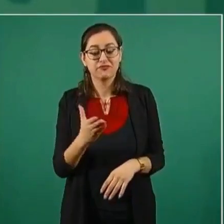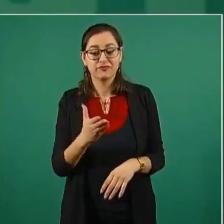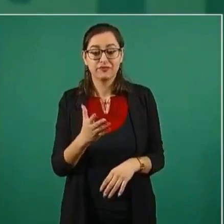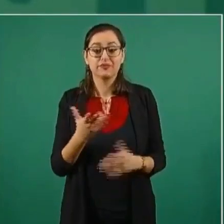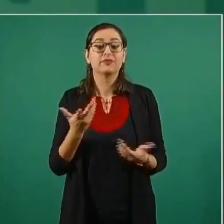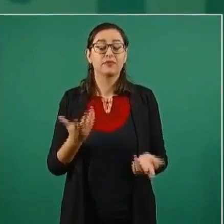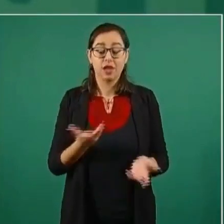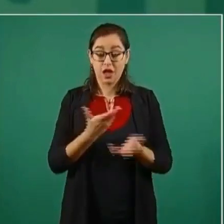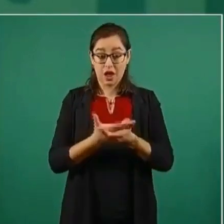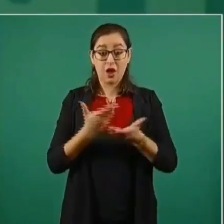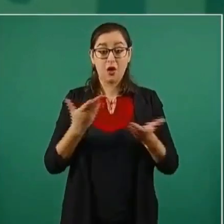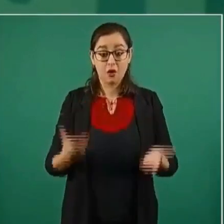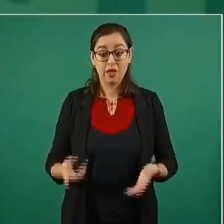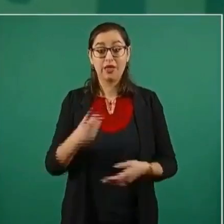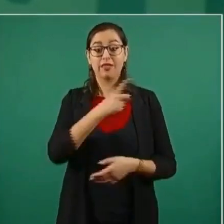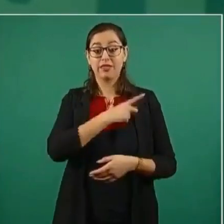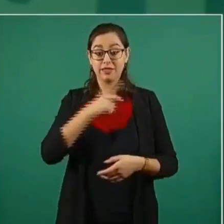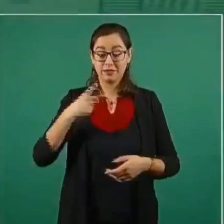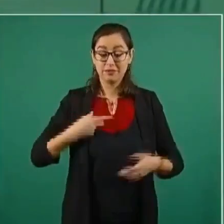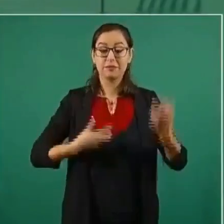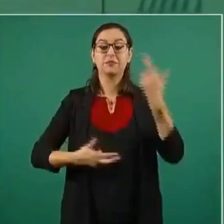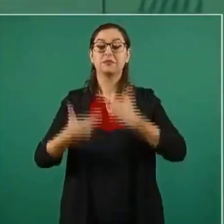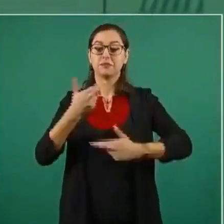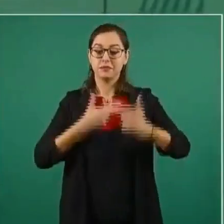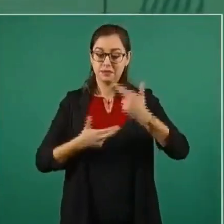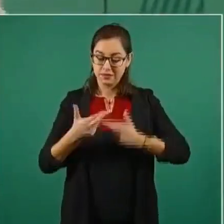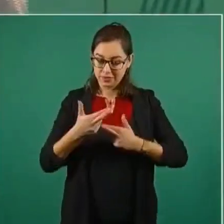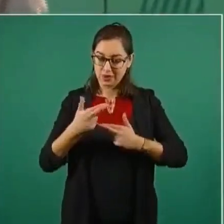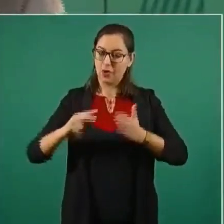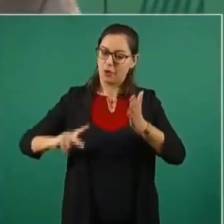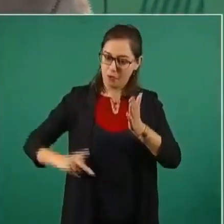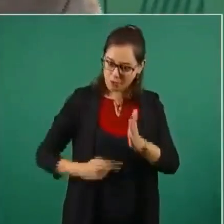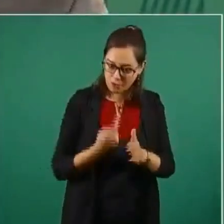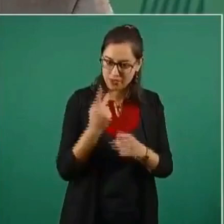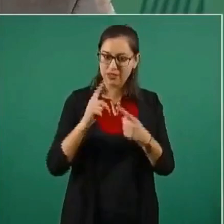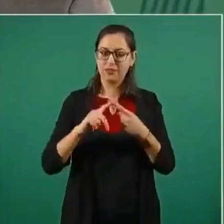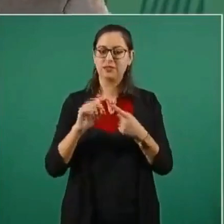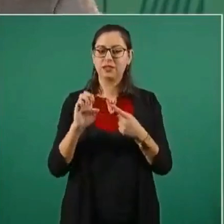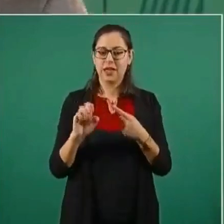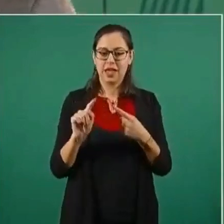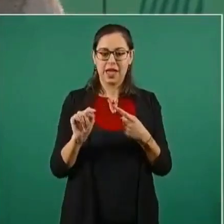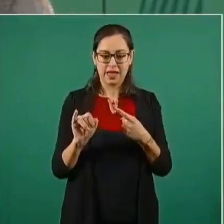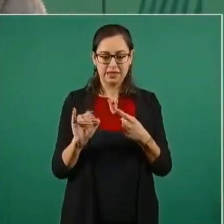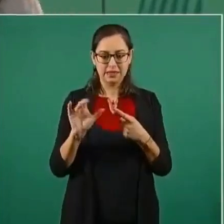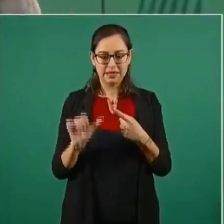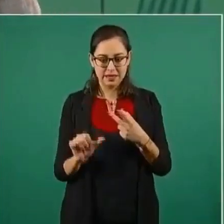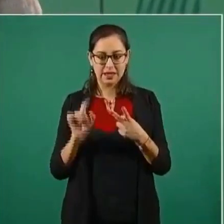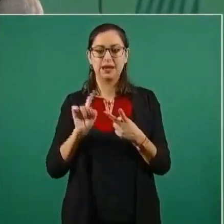a la ética, hay que regresar al civismo, hay que regresar a la historia.